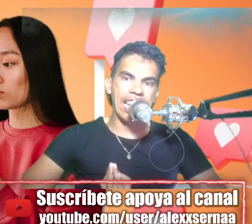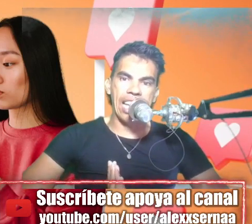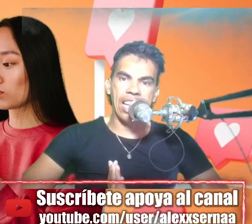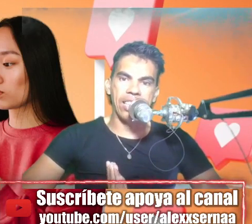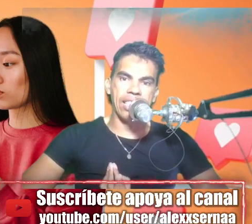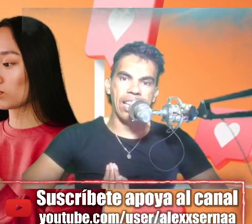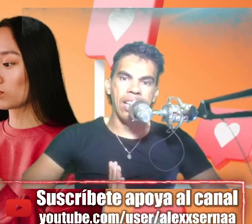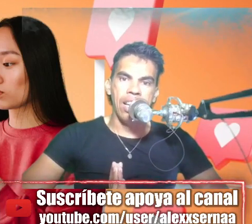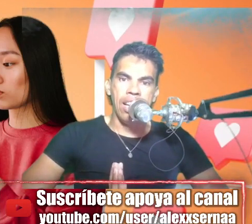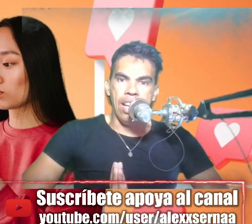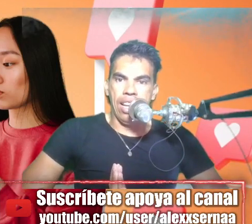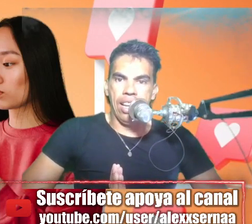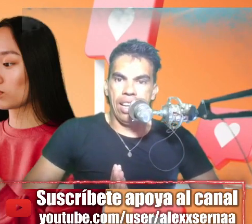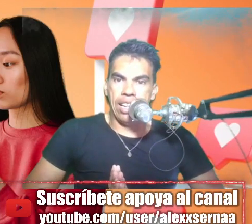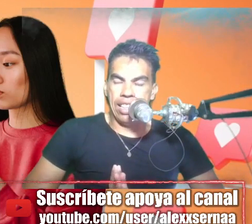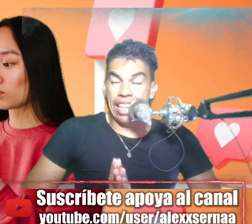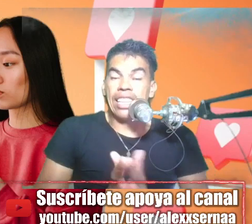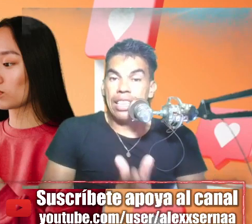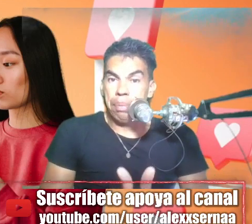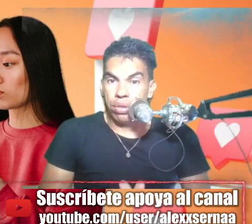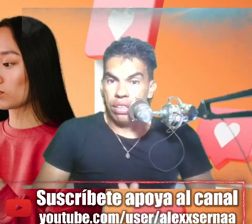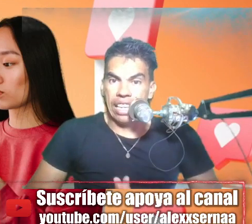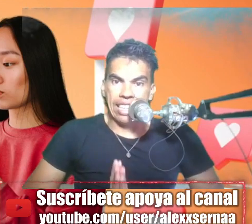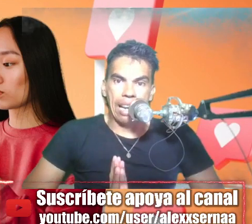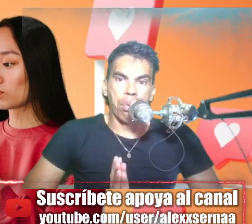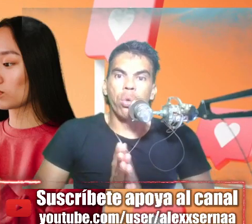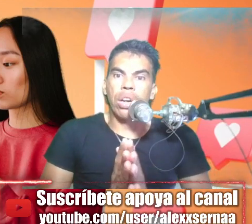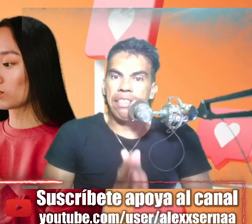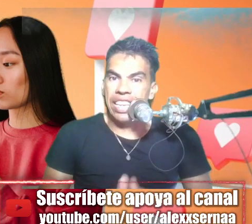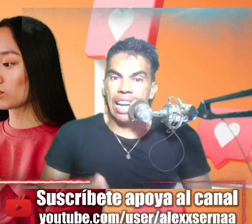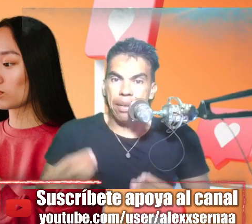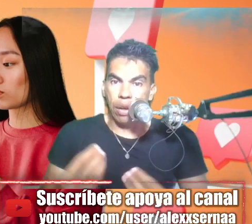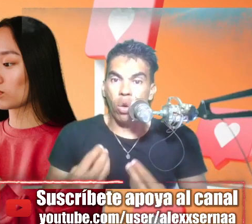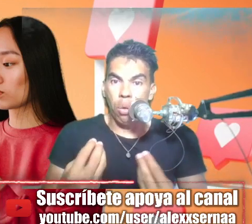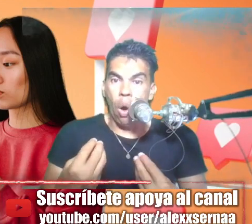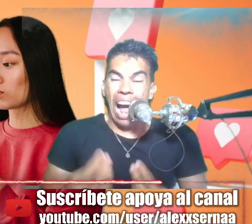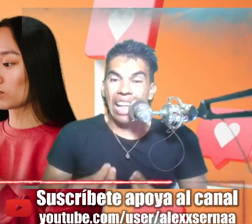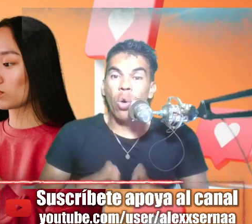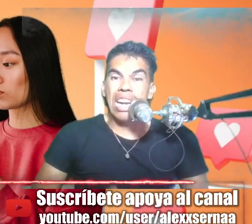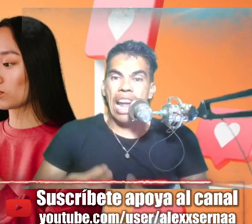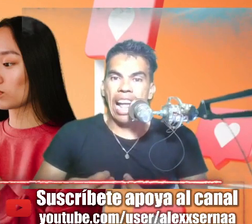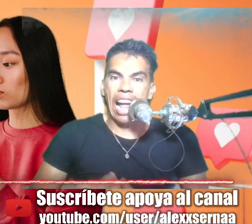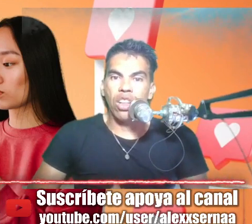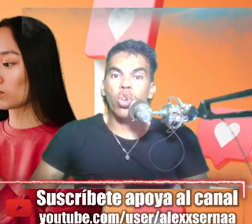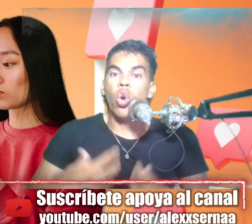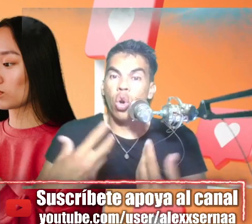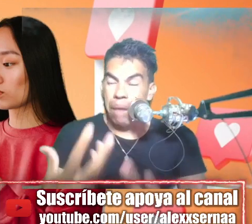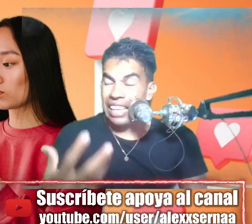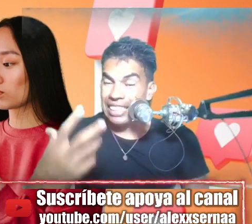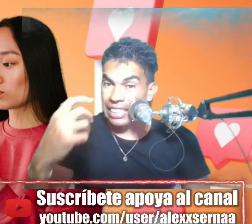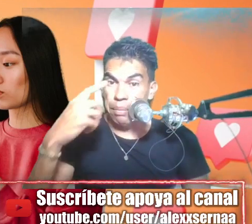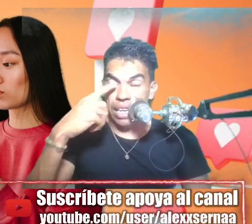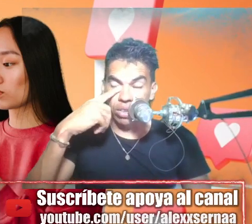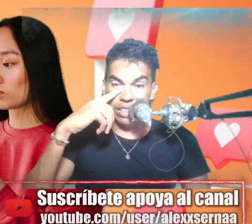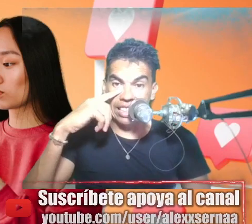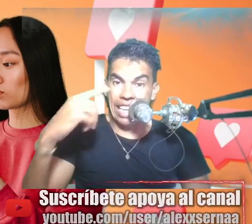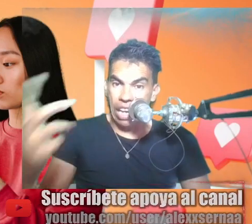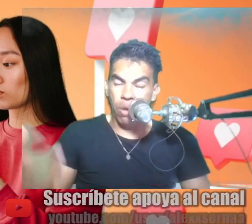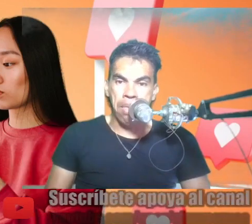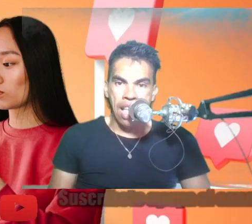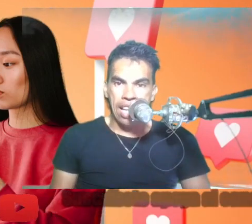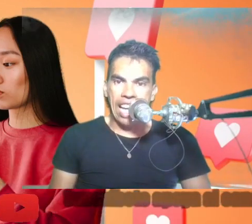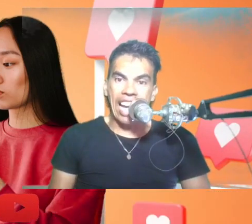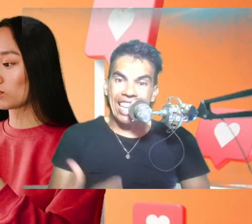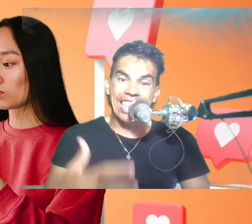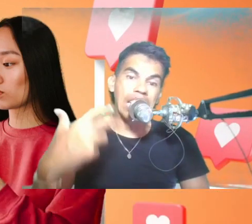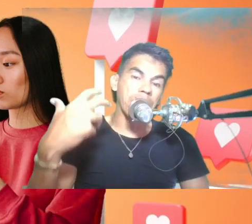utilizar este eh trata de personas y la pornografía y verlo como algo algo normal sí se me sí